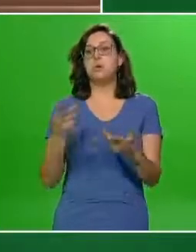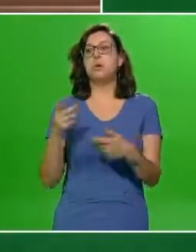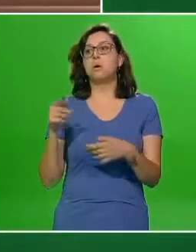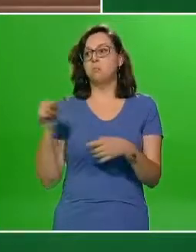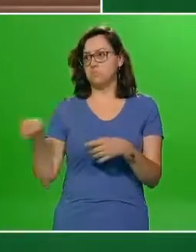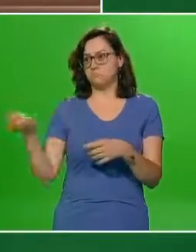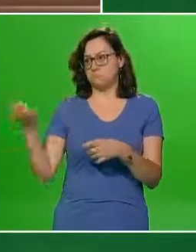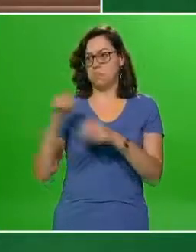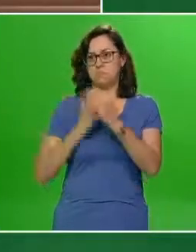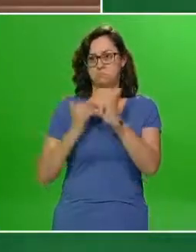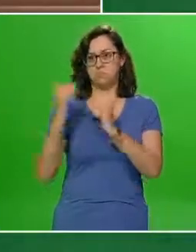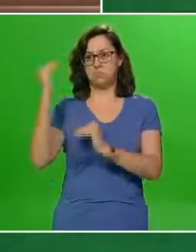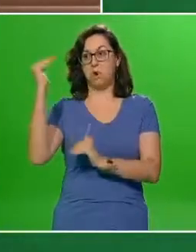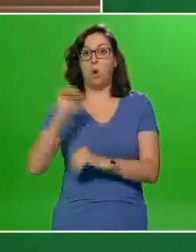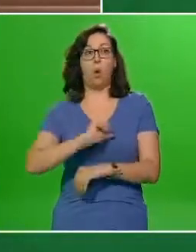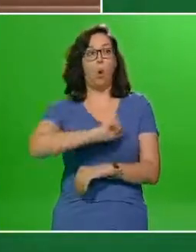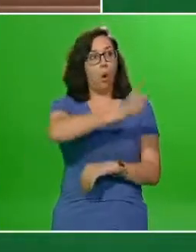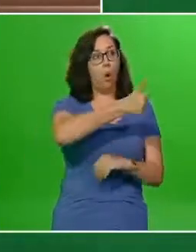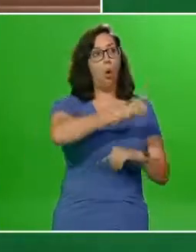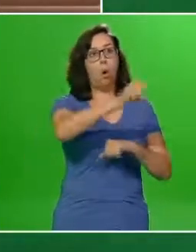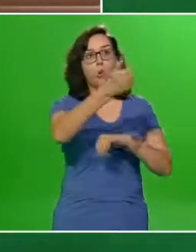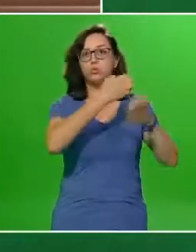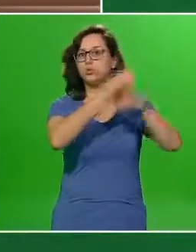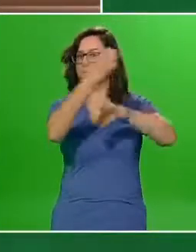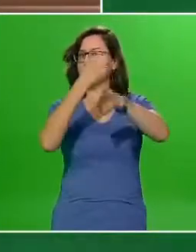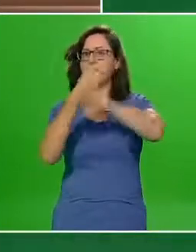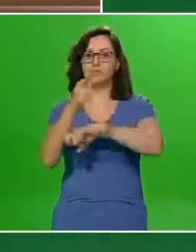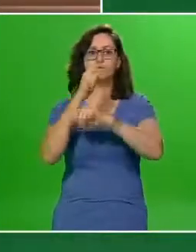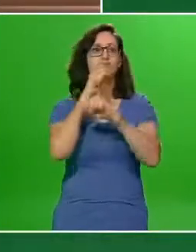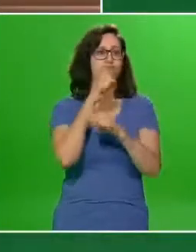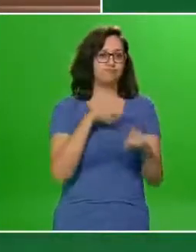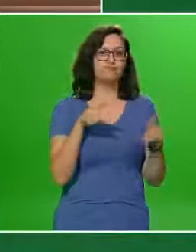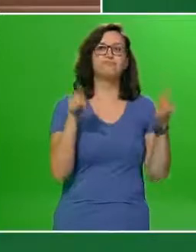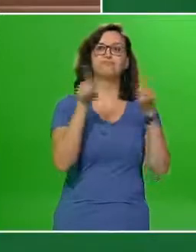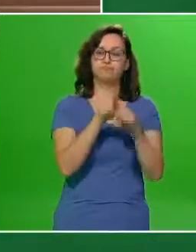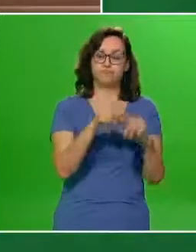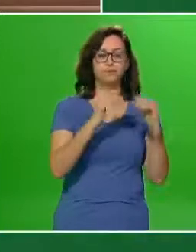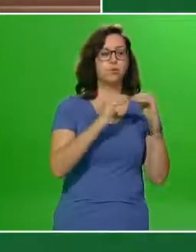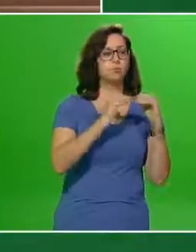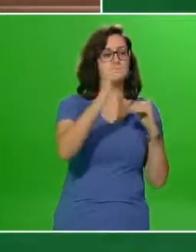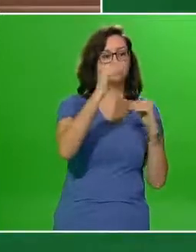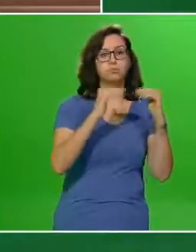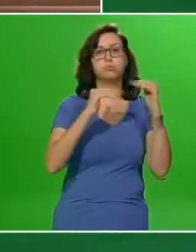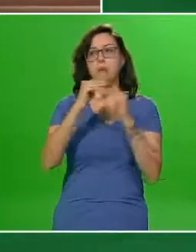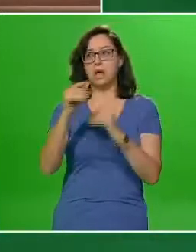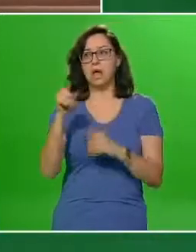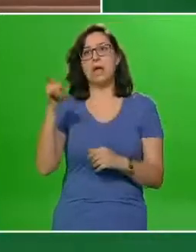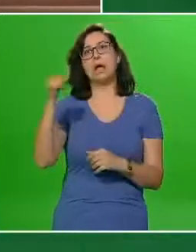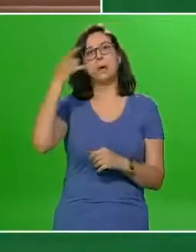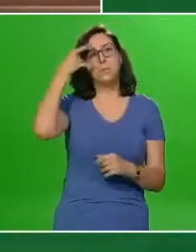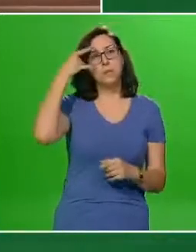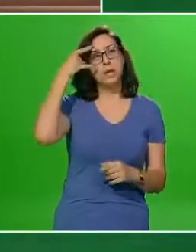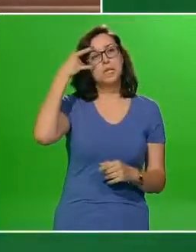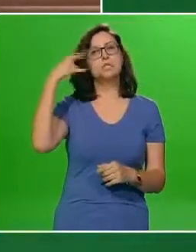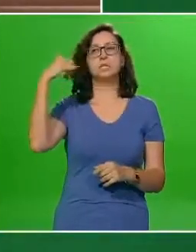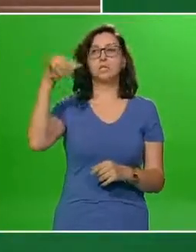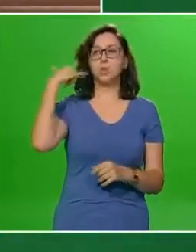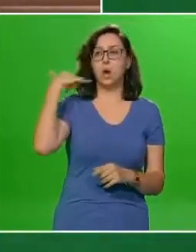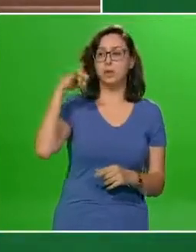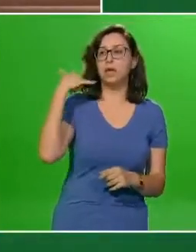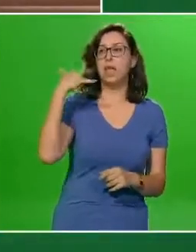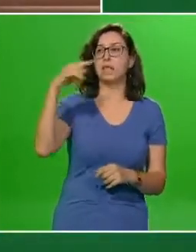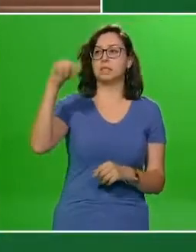con algunos indicios de rebrote, como pueden ser en la misma península. Tenemos Campeche, Yucatán,